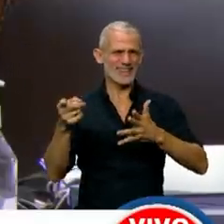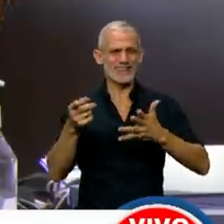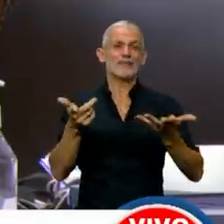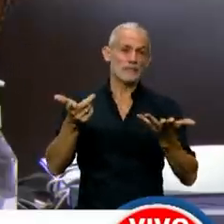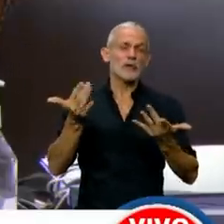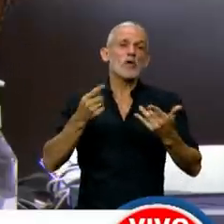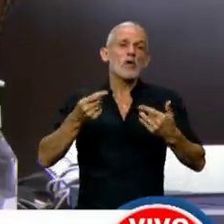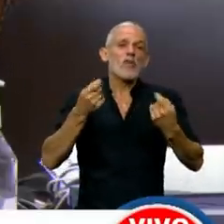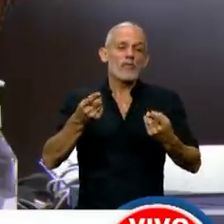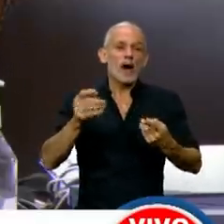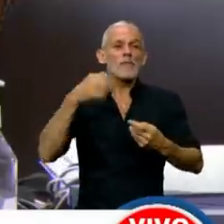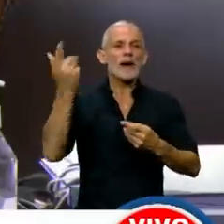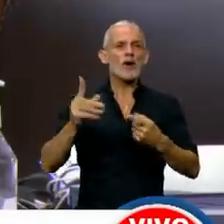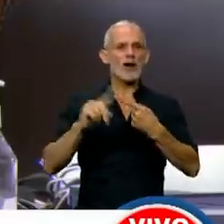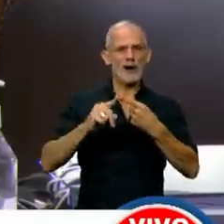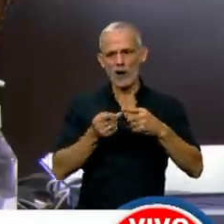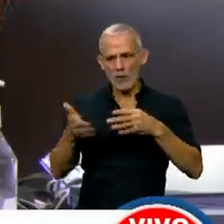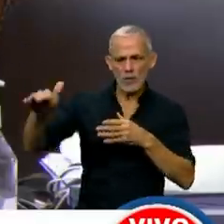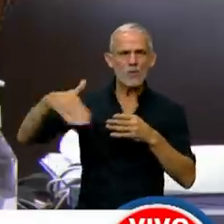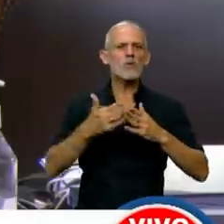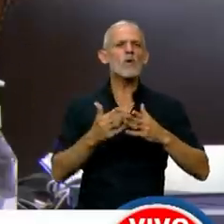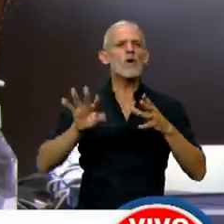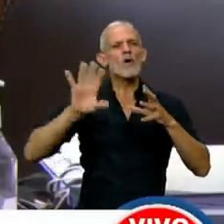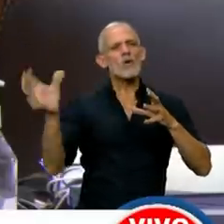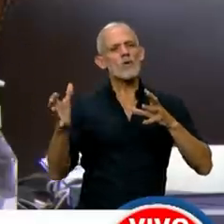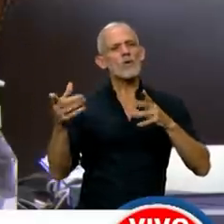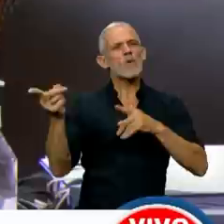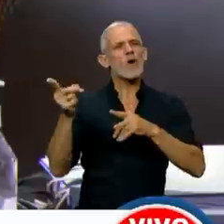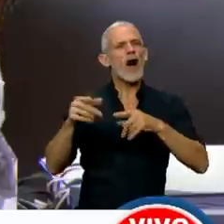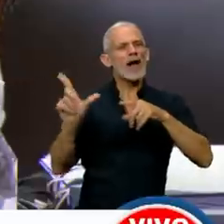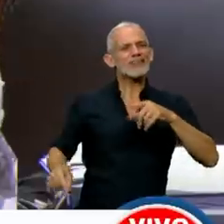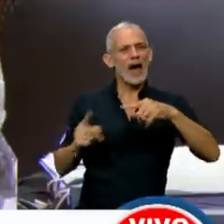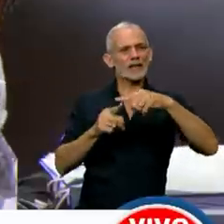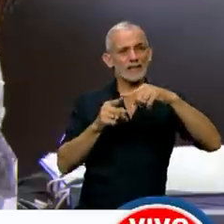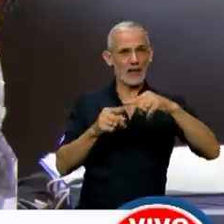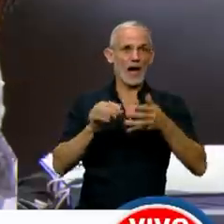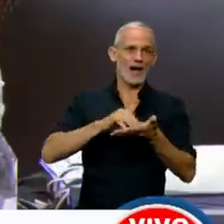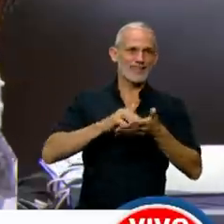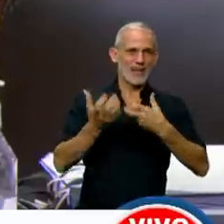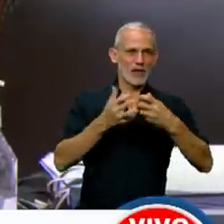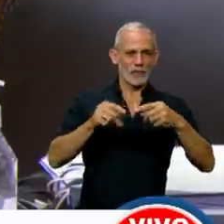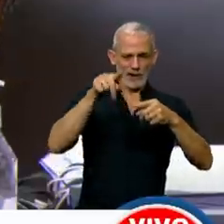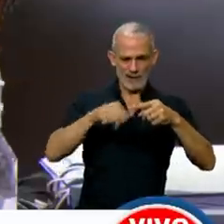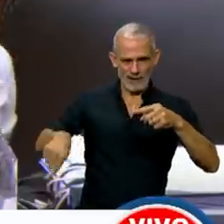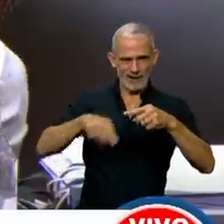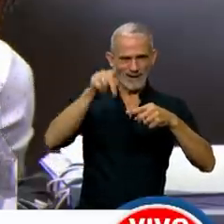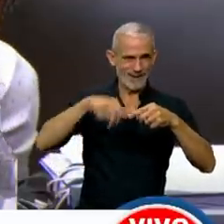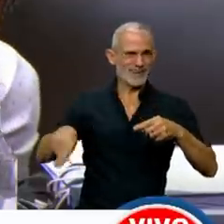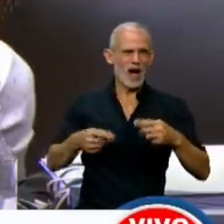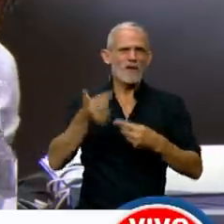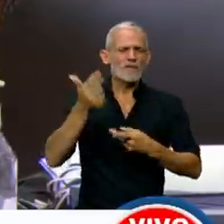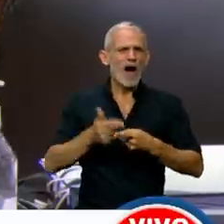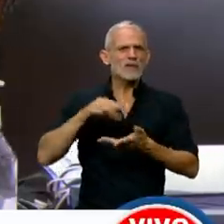una mejora la conectividad con el continente blanco va a permitir seguir desarrollando soberanía